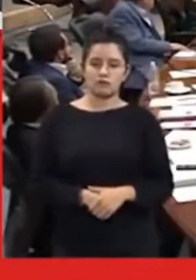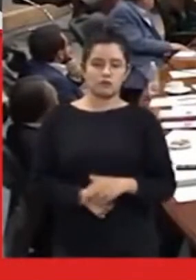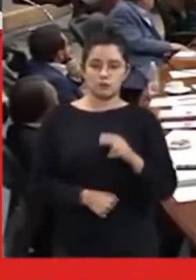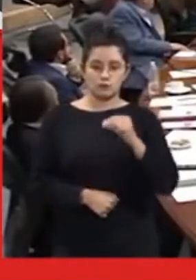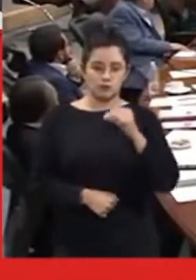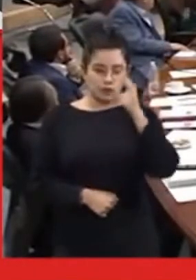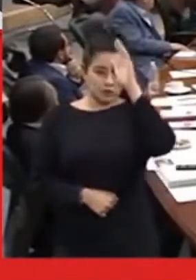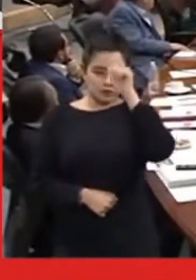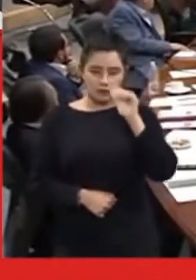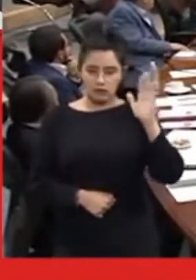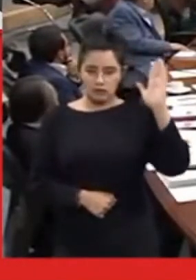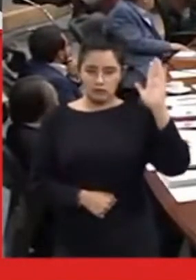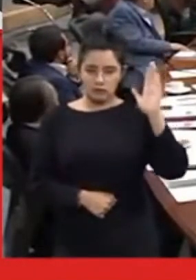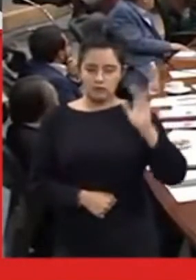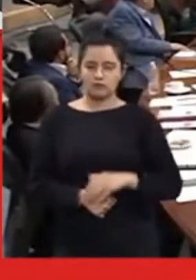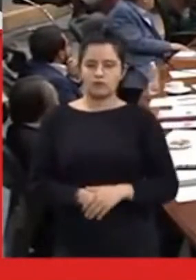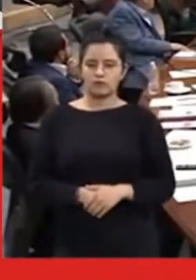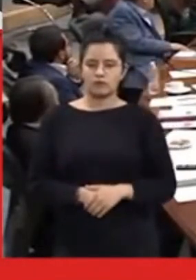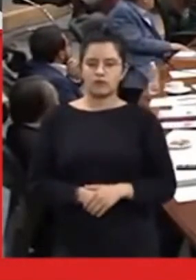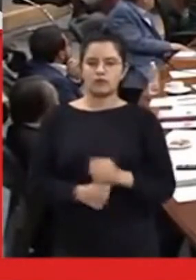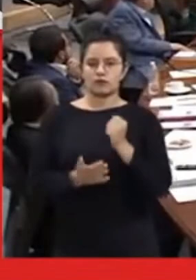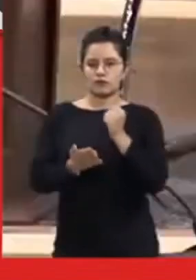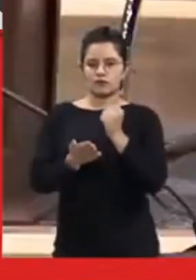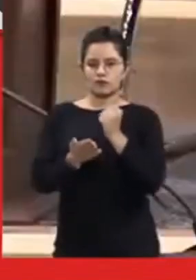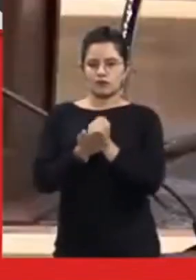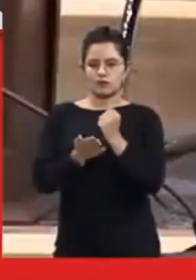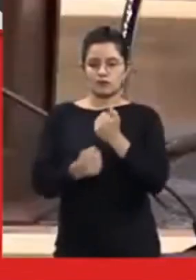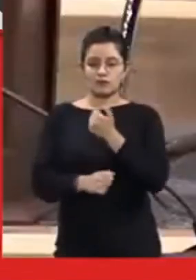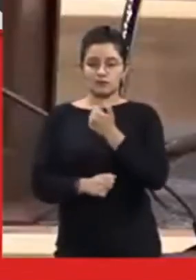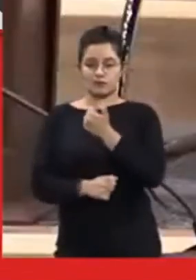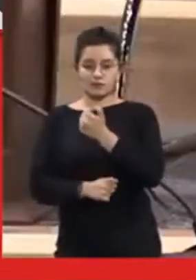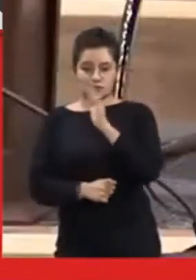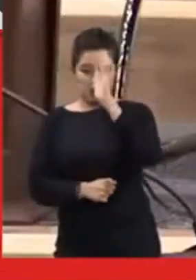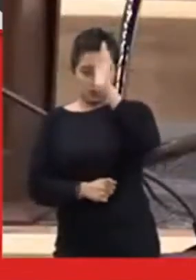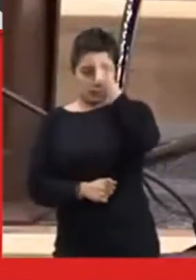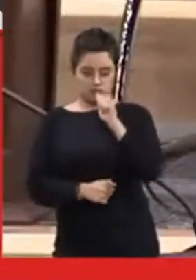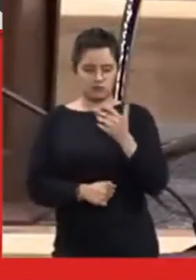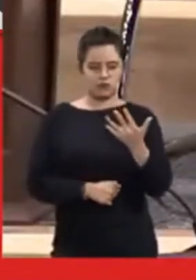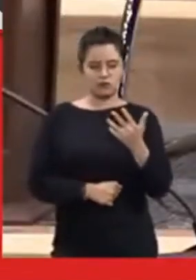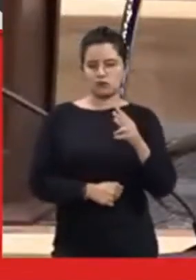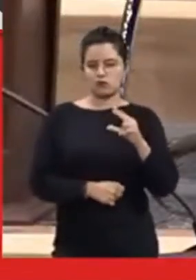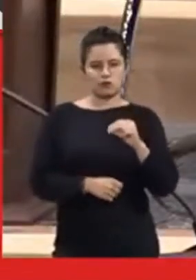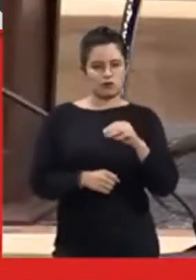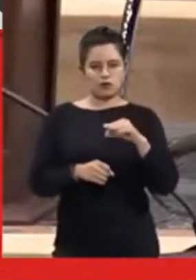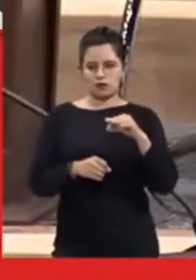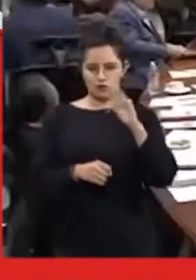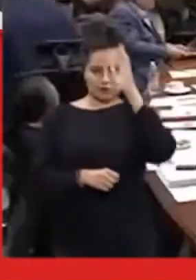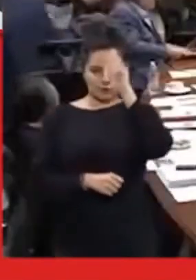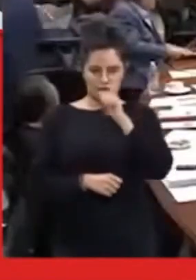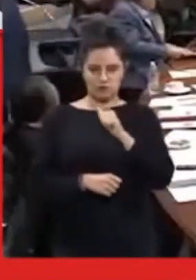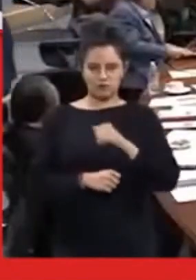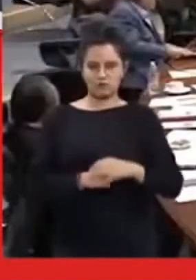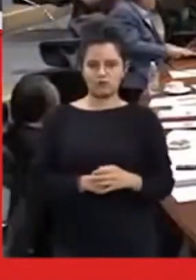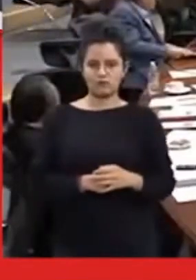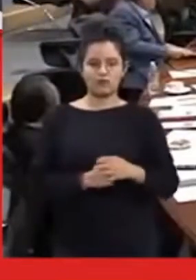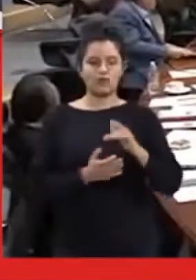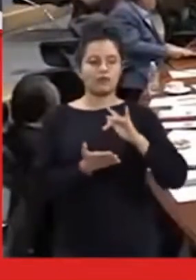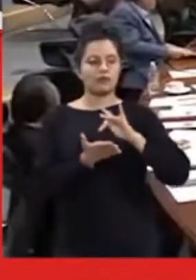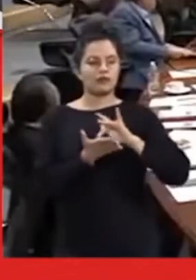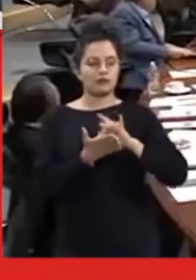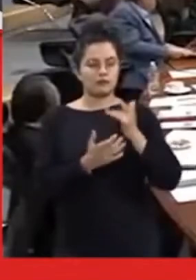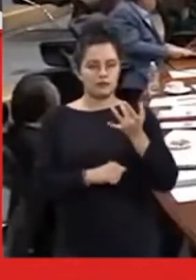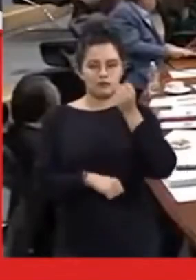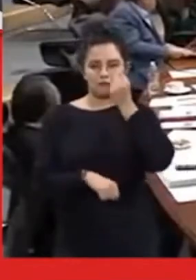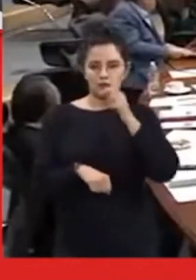En contra. Es aprobado por 6 votos a favor, 5 votos en contra, señor presidente. Gracias, señor